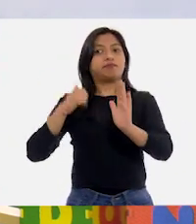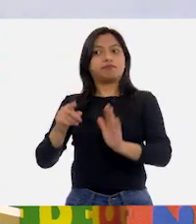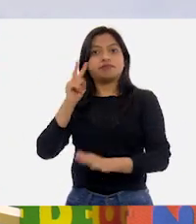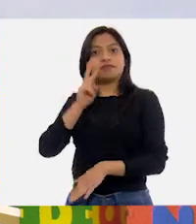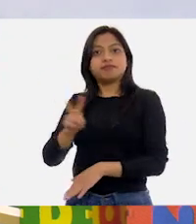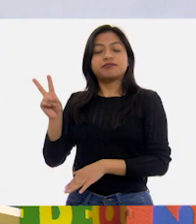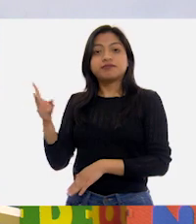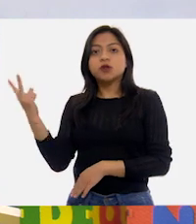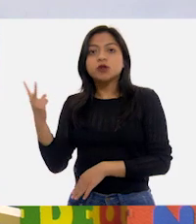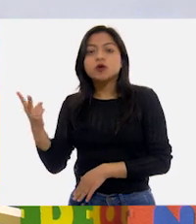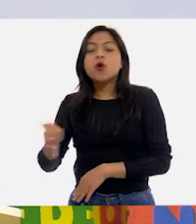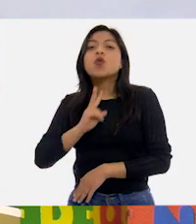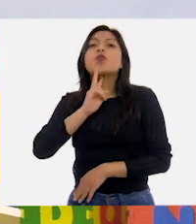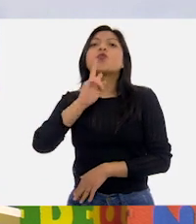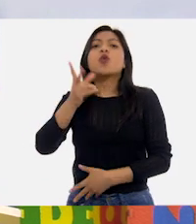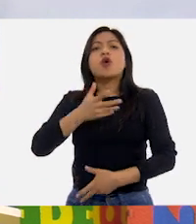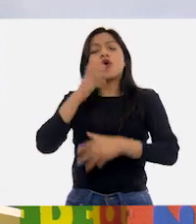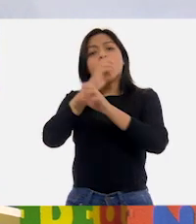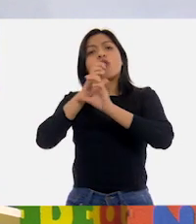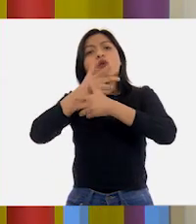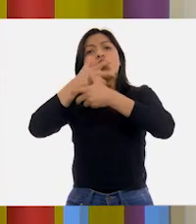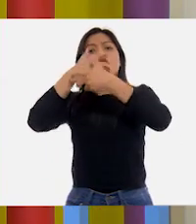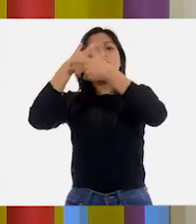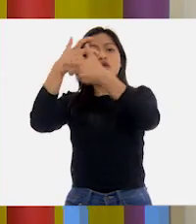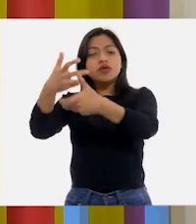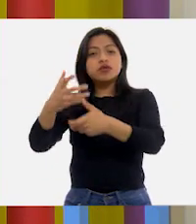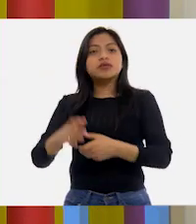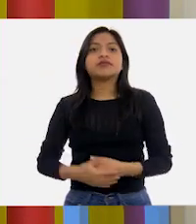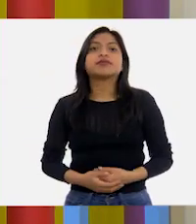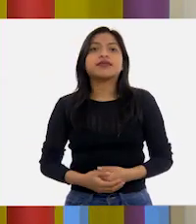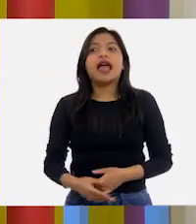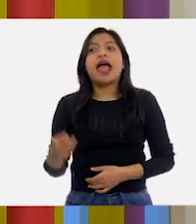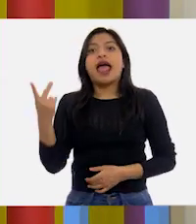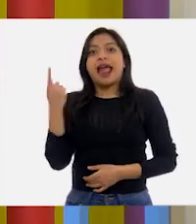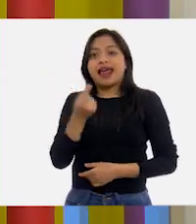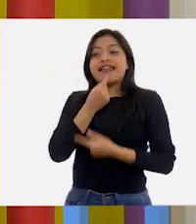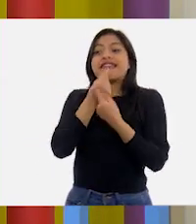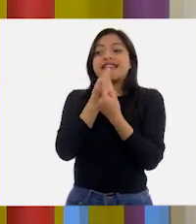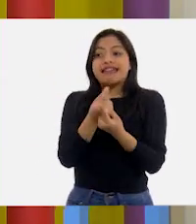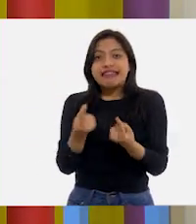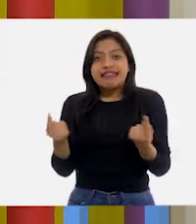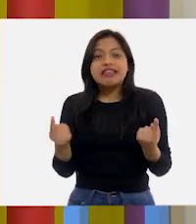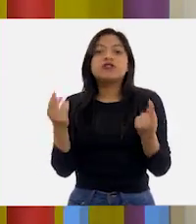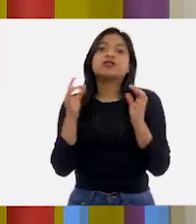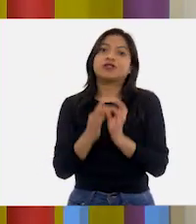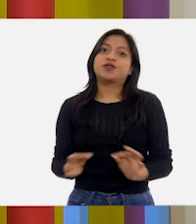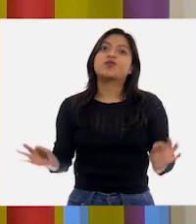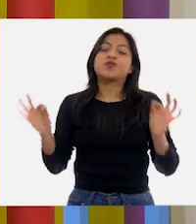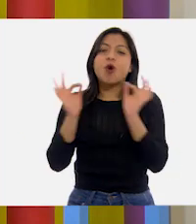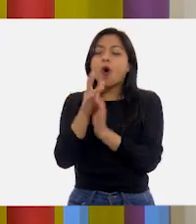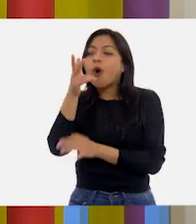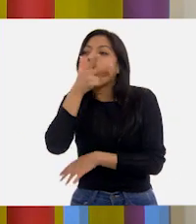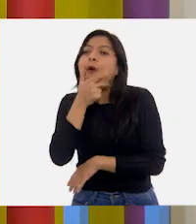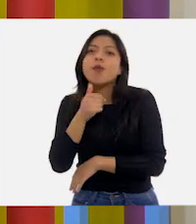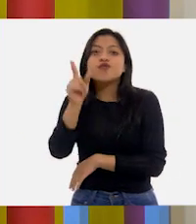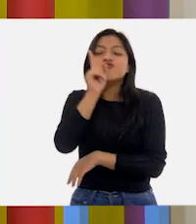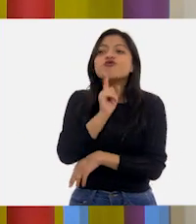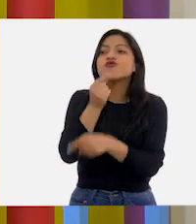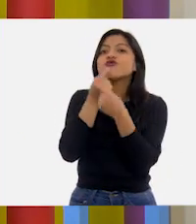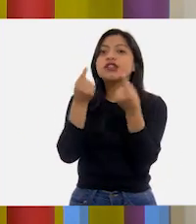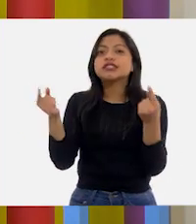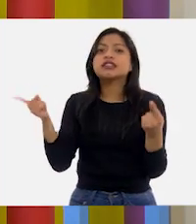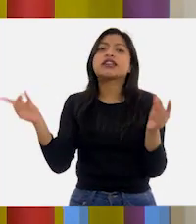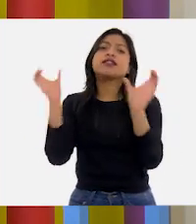las voces de estas personas en específico? Ah, bueno, primero que nada, los niños. Sí. Muy importante porque había muchas niñas y muchos niños